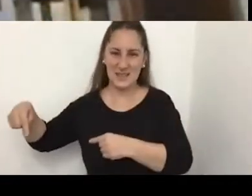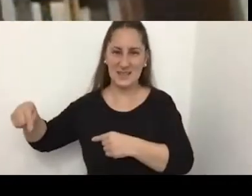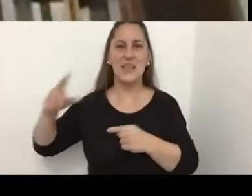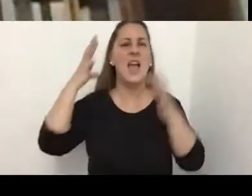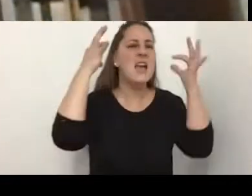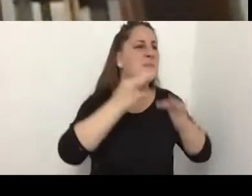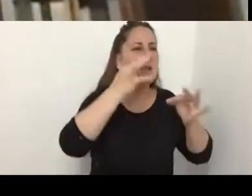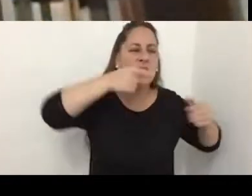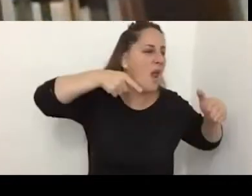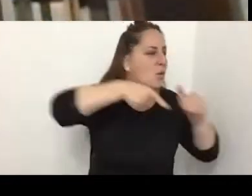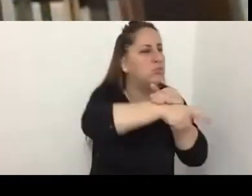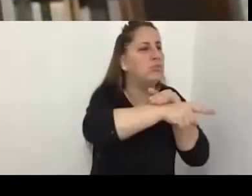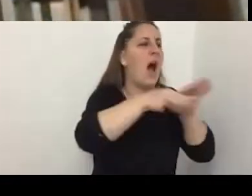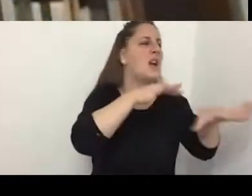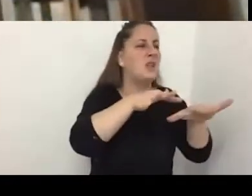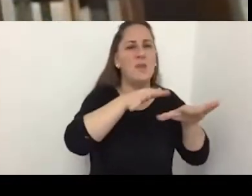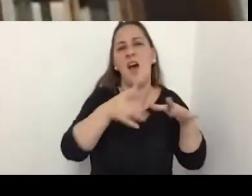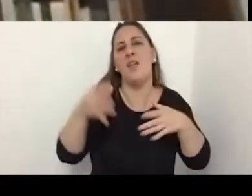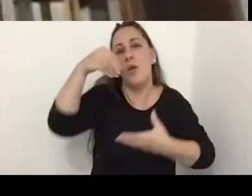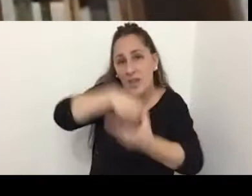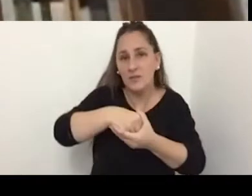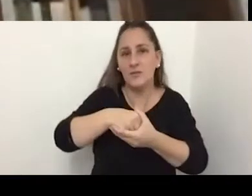especificidades que puede atender la negociación colectiva.